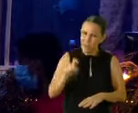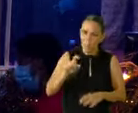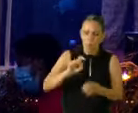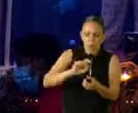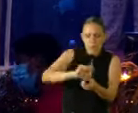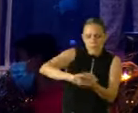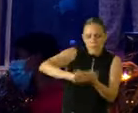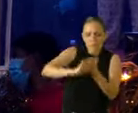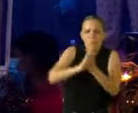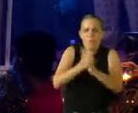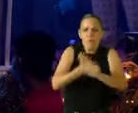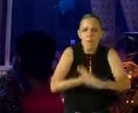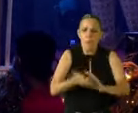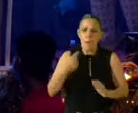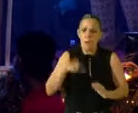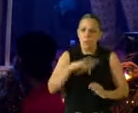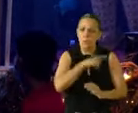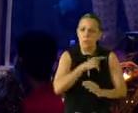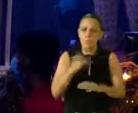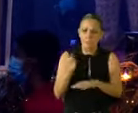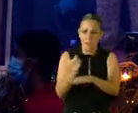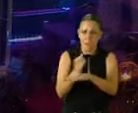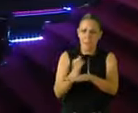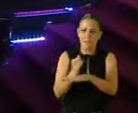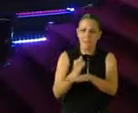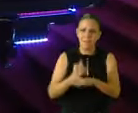trabajo. Adelante, Santita.